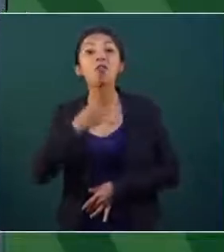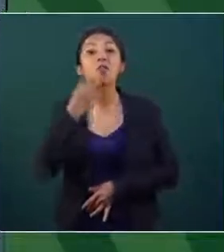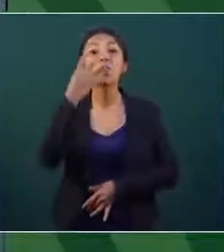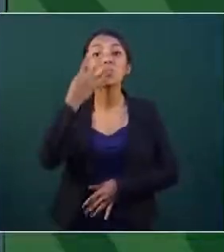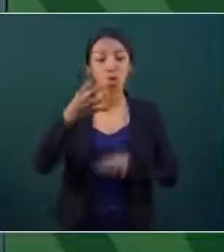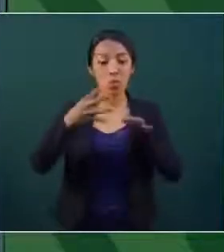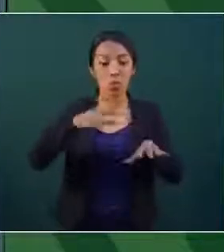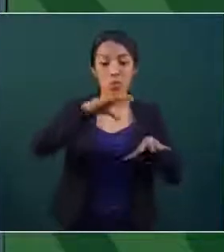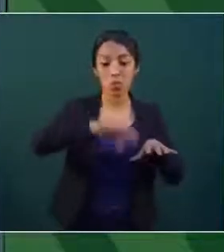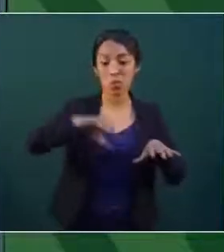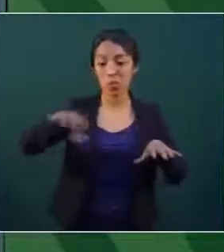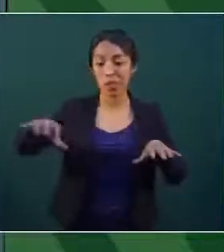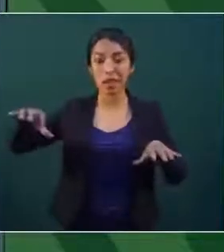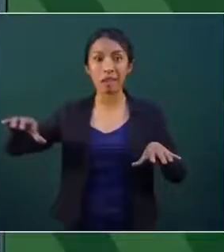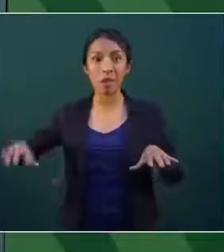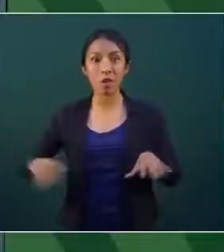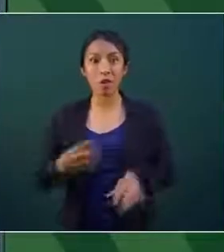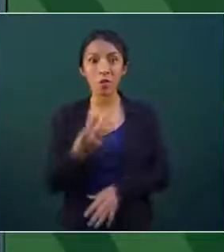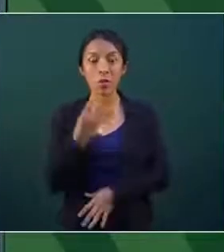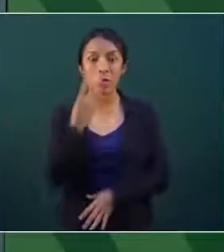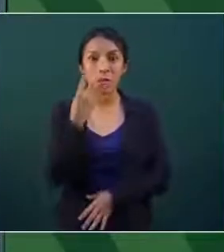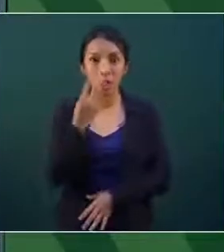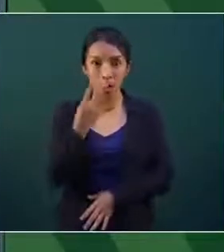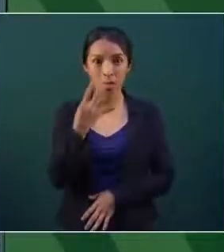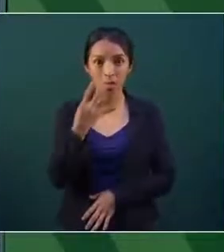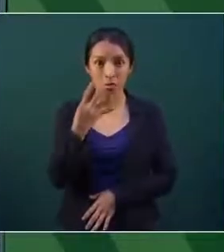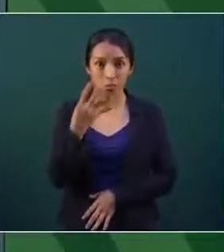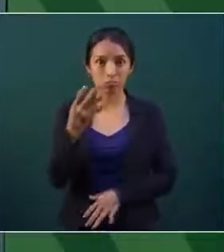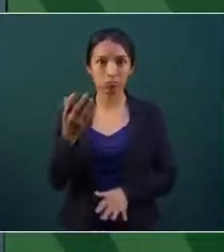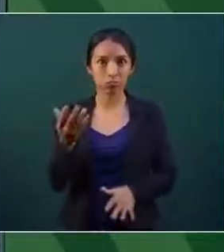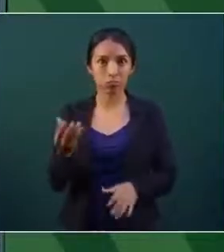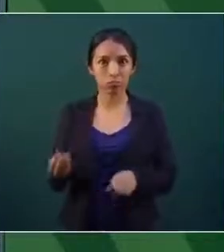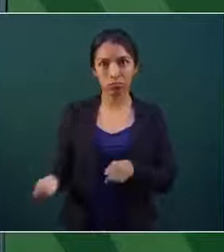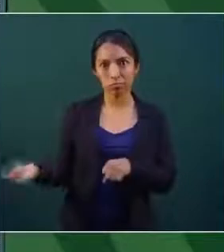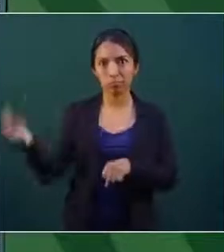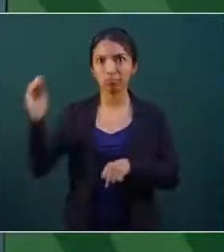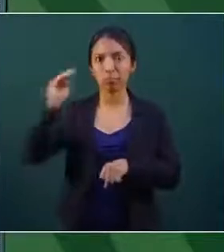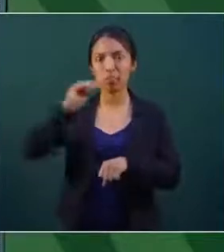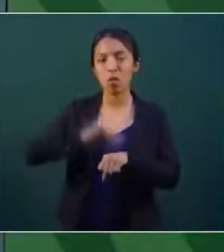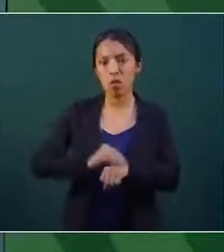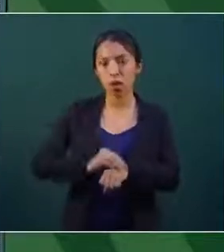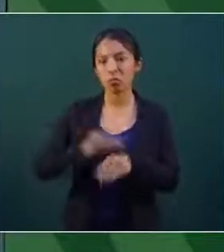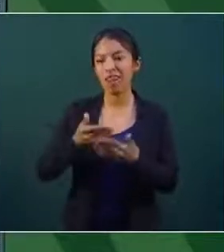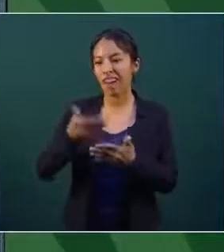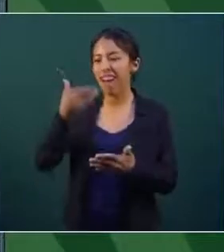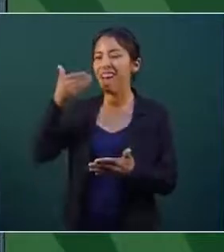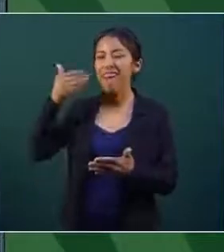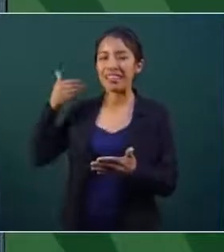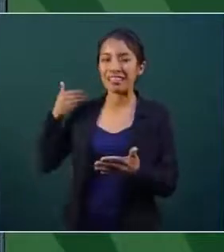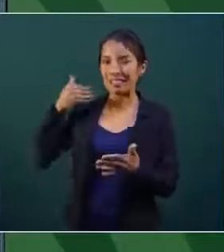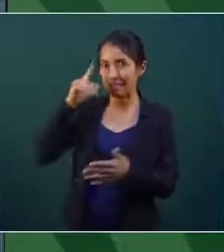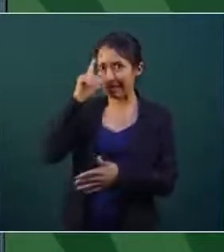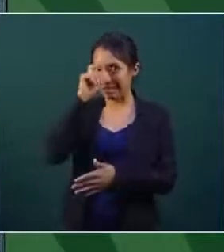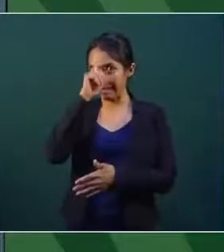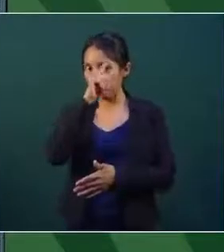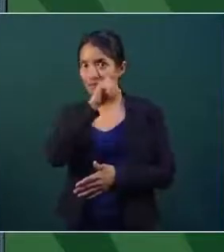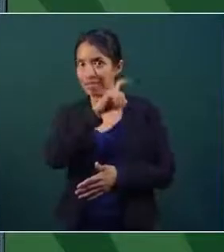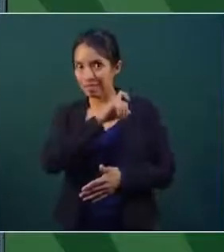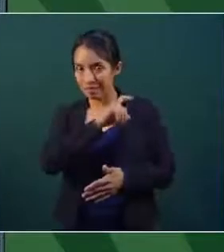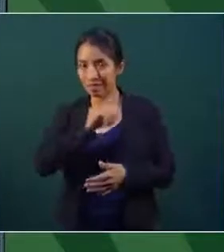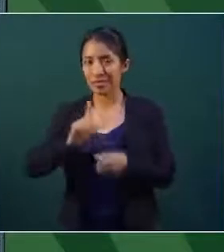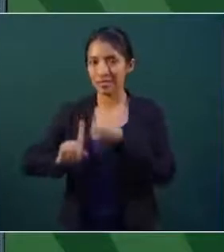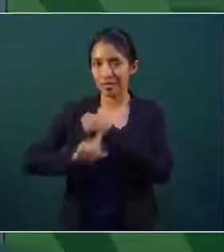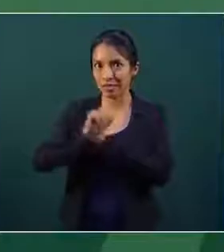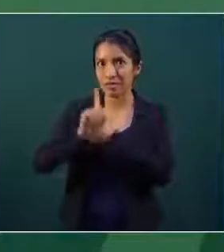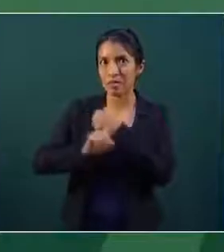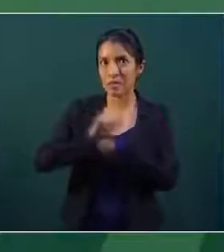que instalaron cuando se complicó la situación en el estado,